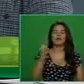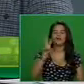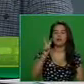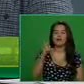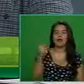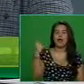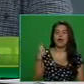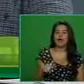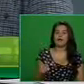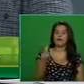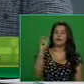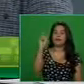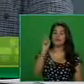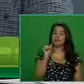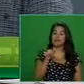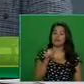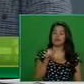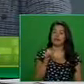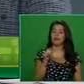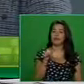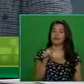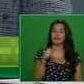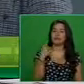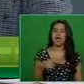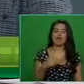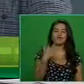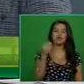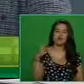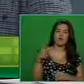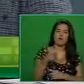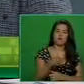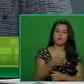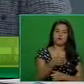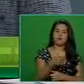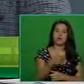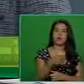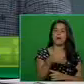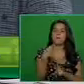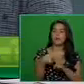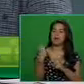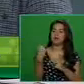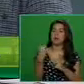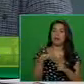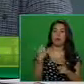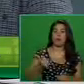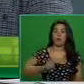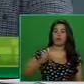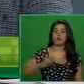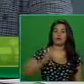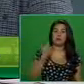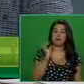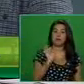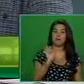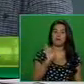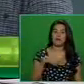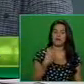Nosotros tenemos una serie de especies y de realidades que nosotros podemos aprovechar comercialmente hablando,